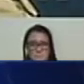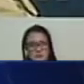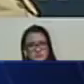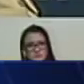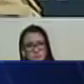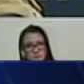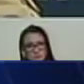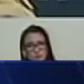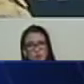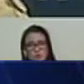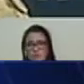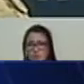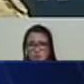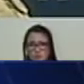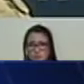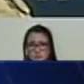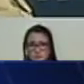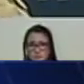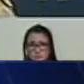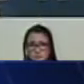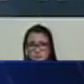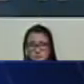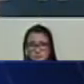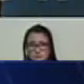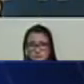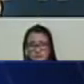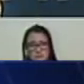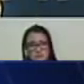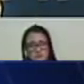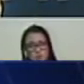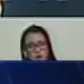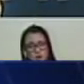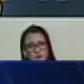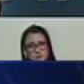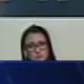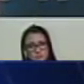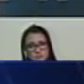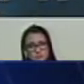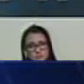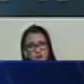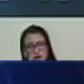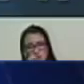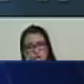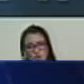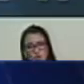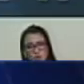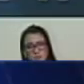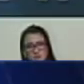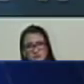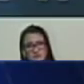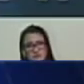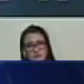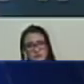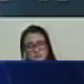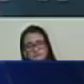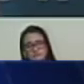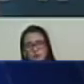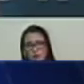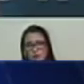Lamentablemente, la oposición venezolana, la derecha venezolana, tiene un profundo déficit de democracia. Tenemos que acostumbrarnos a vivir con